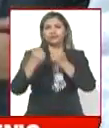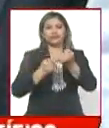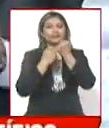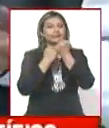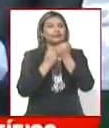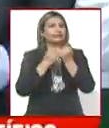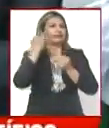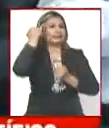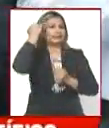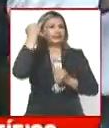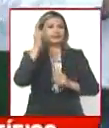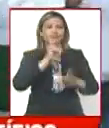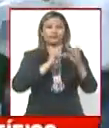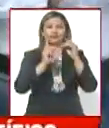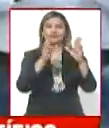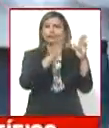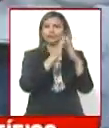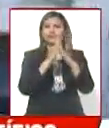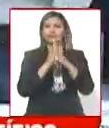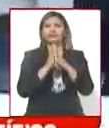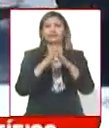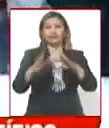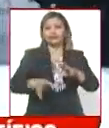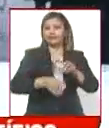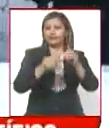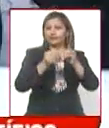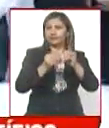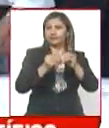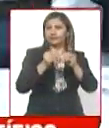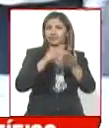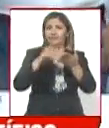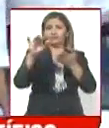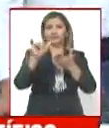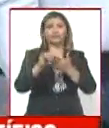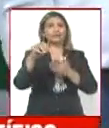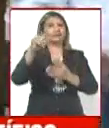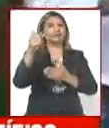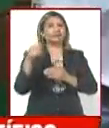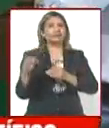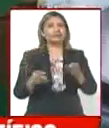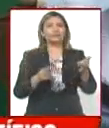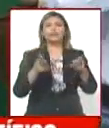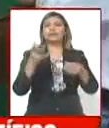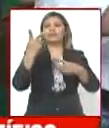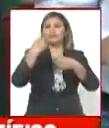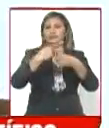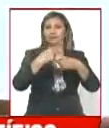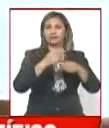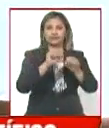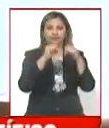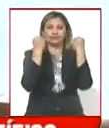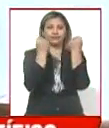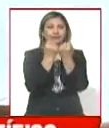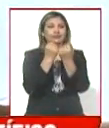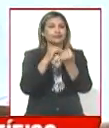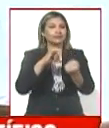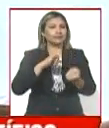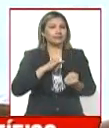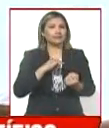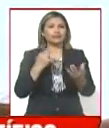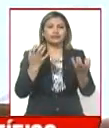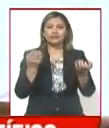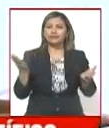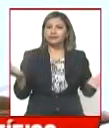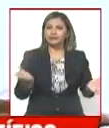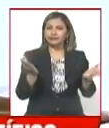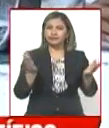apoyo y sugirió un diálogo ciudadano para incorporar a este proyecto otro tipo de actores en la sociedad. Yo me animo